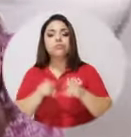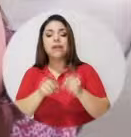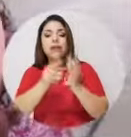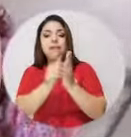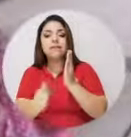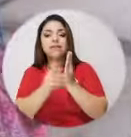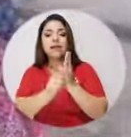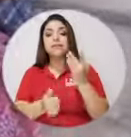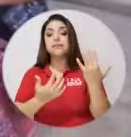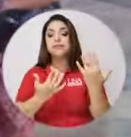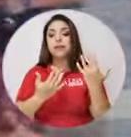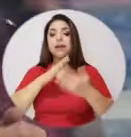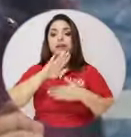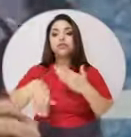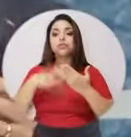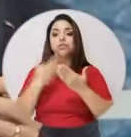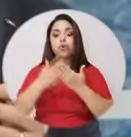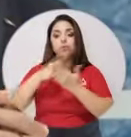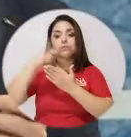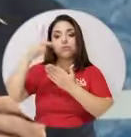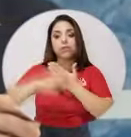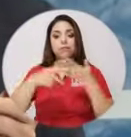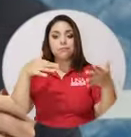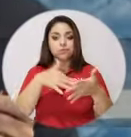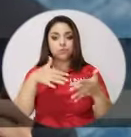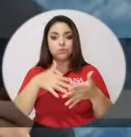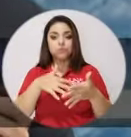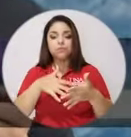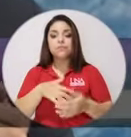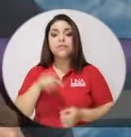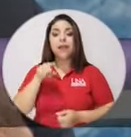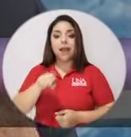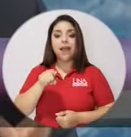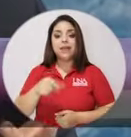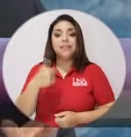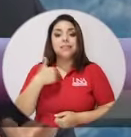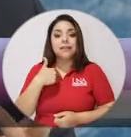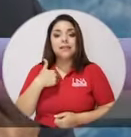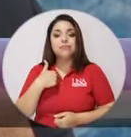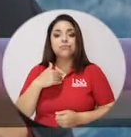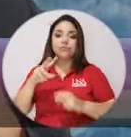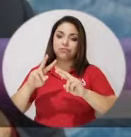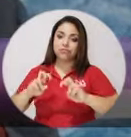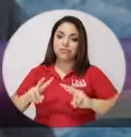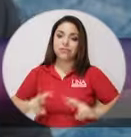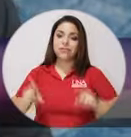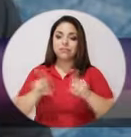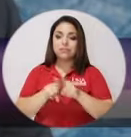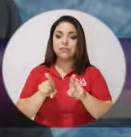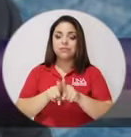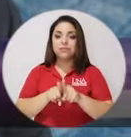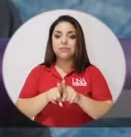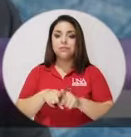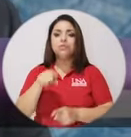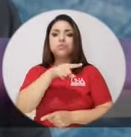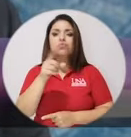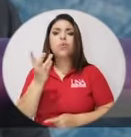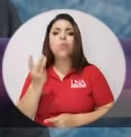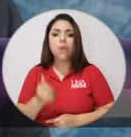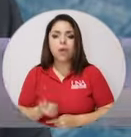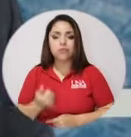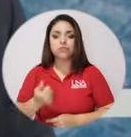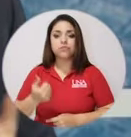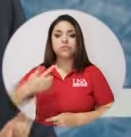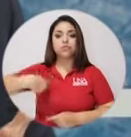esperadas en todos los programas de estudio. Entonces ahí viene un elemento que también tenemos que revisar: cuánto nosotros estamos